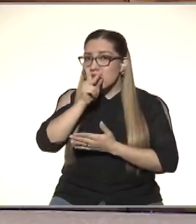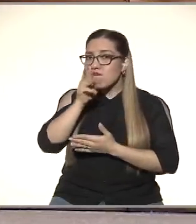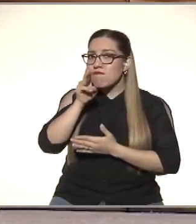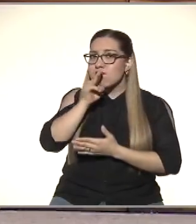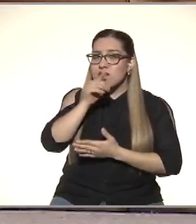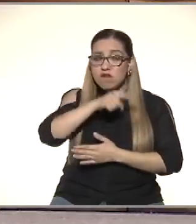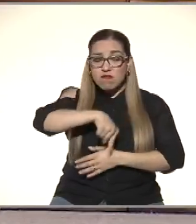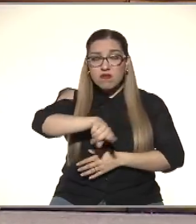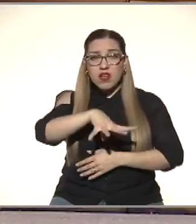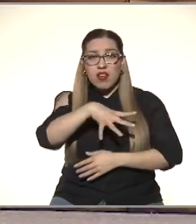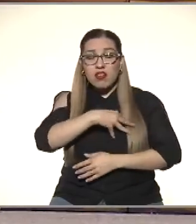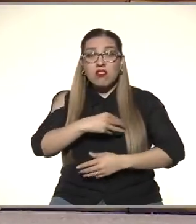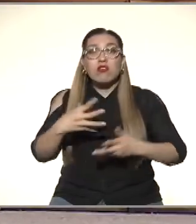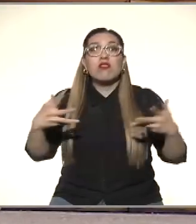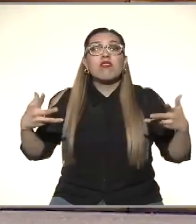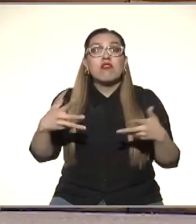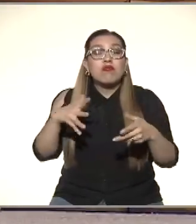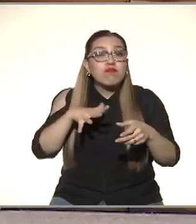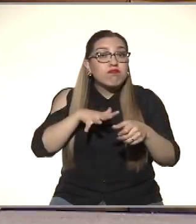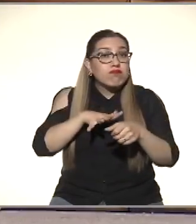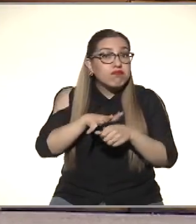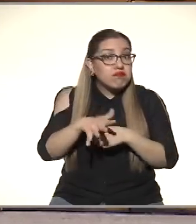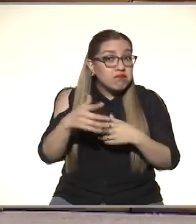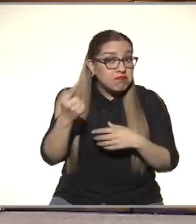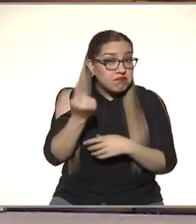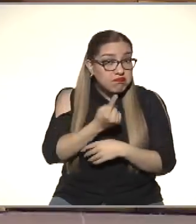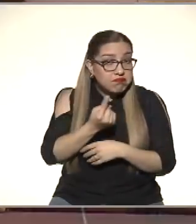propia? Quédate con nosotros y opina.